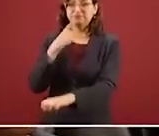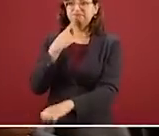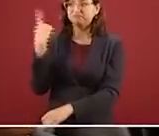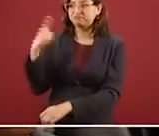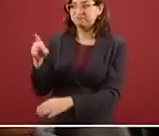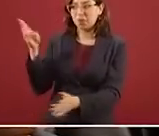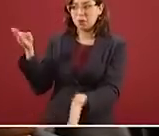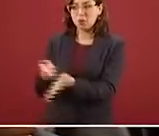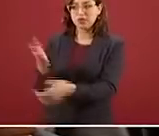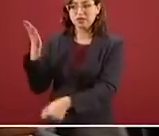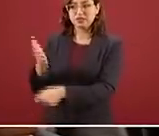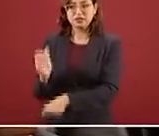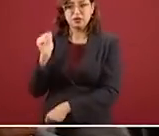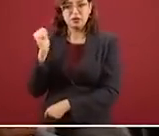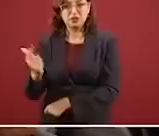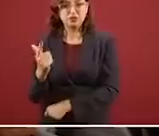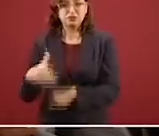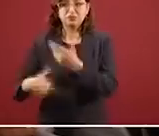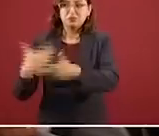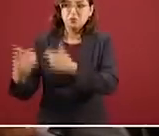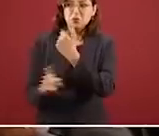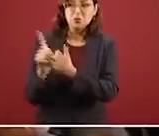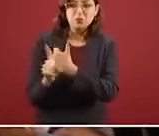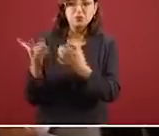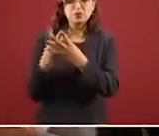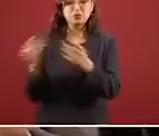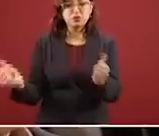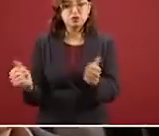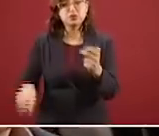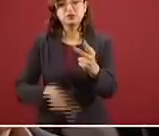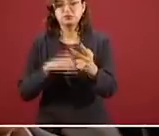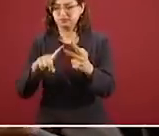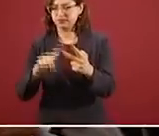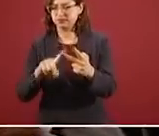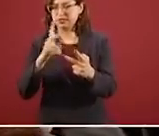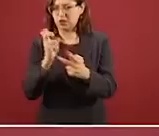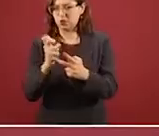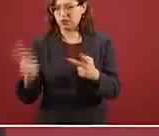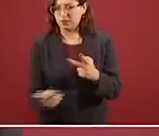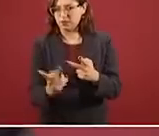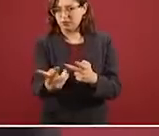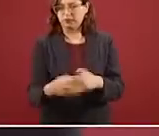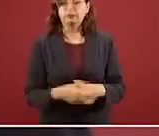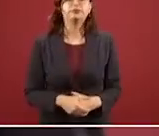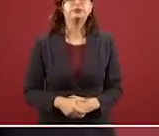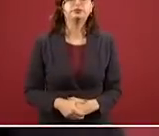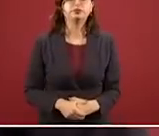qué plan se tiene para resolver este problema en un futuro? Y enseguida le hago una segunda pregunta. Bueno,